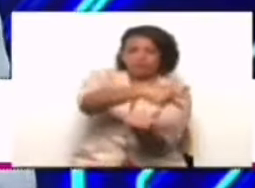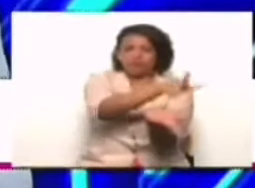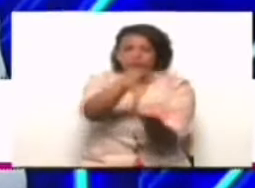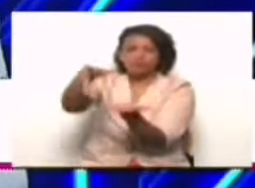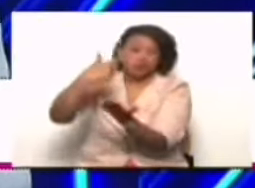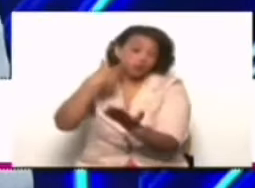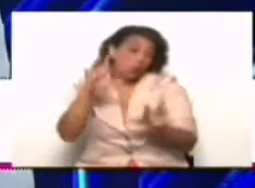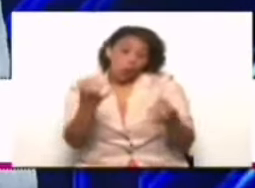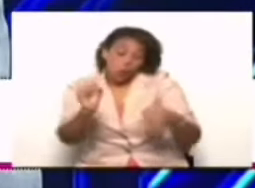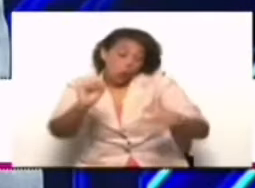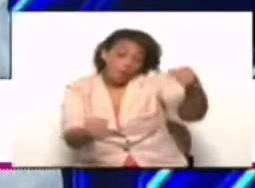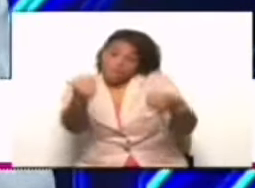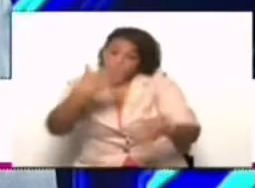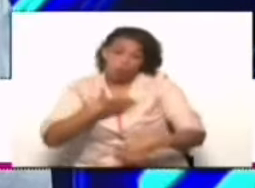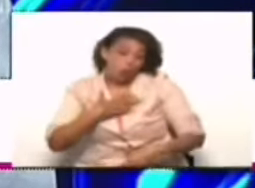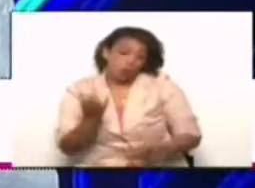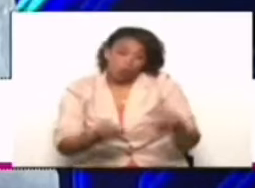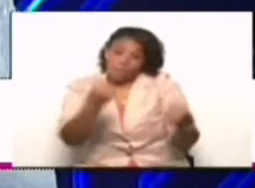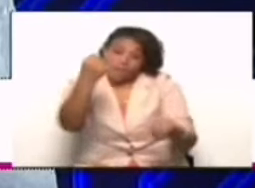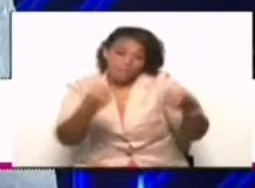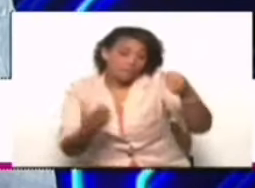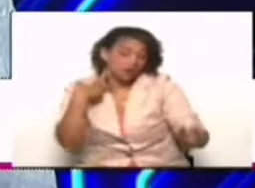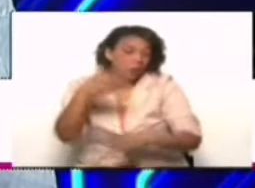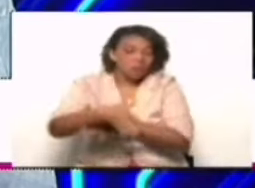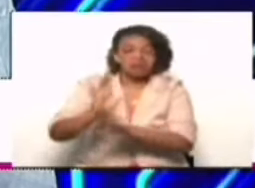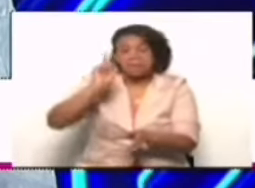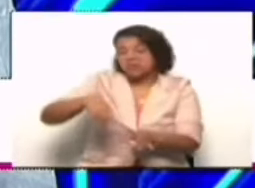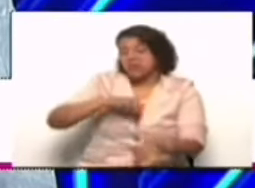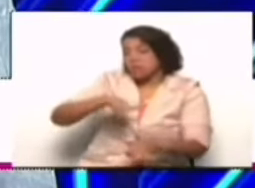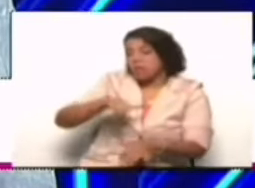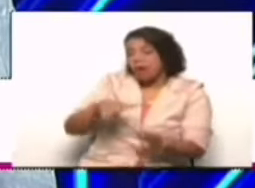Yo, porque no manejo moto así, porque si no hasta en mí me metí en la motopirueta.